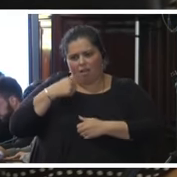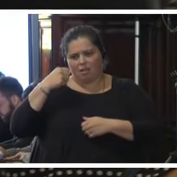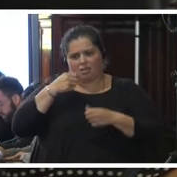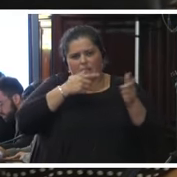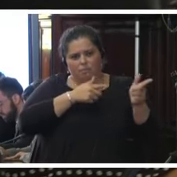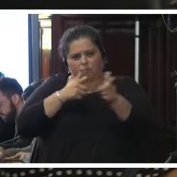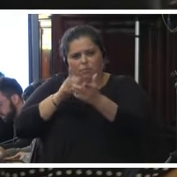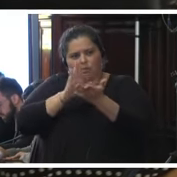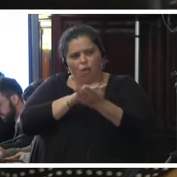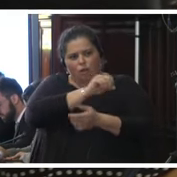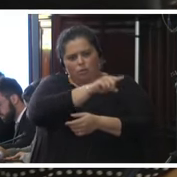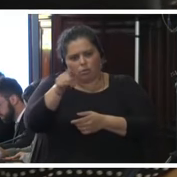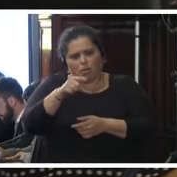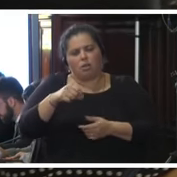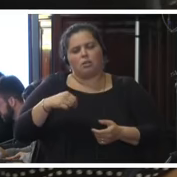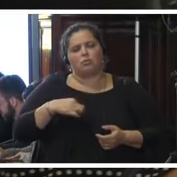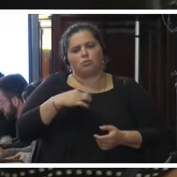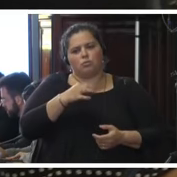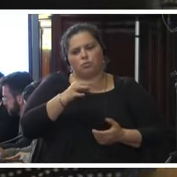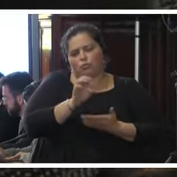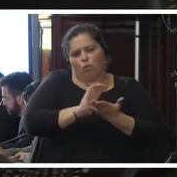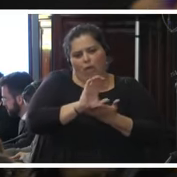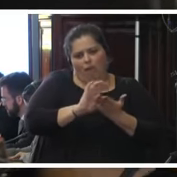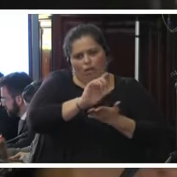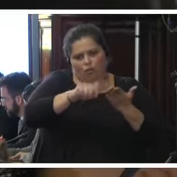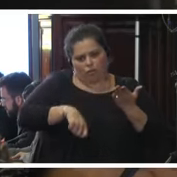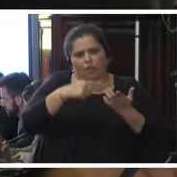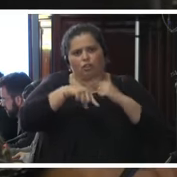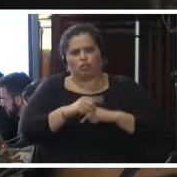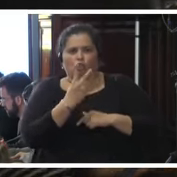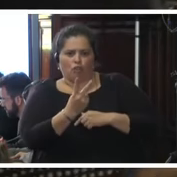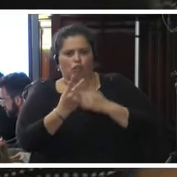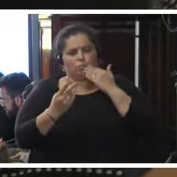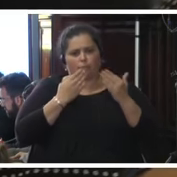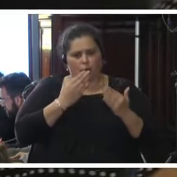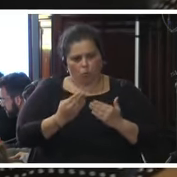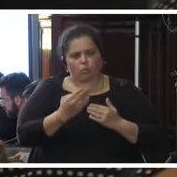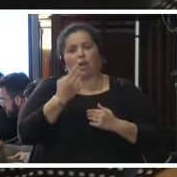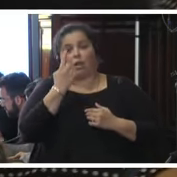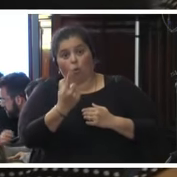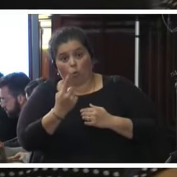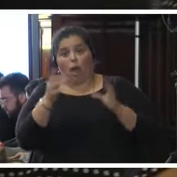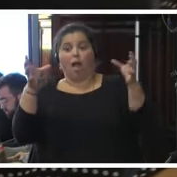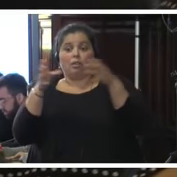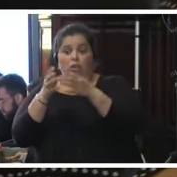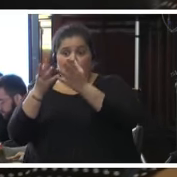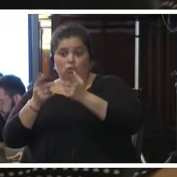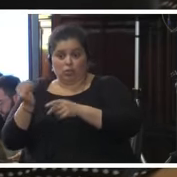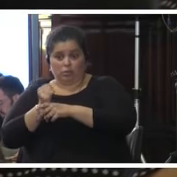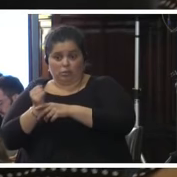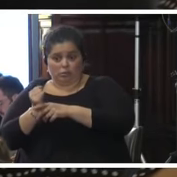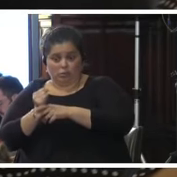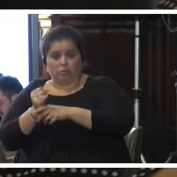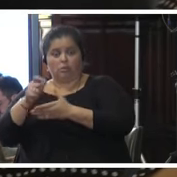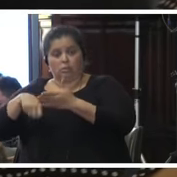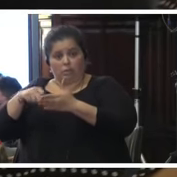ciudadanos civiles. Entonces, serían como dos preguntas. Una, a las organizaciones de la sociedad civil, en el